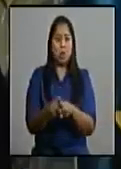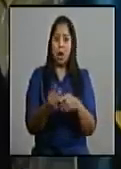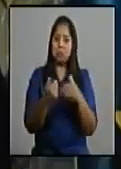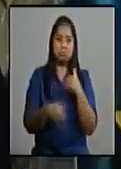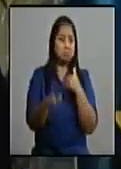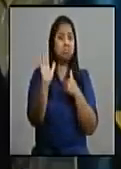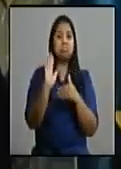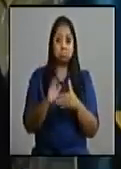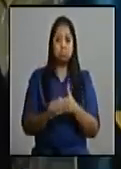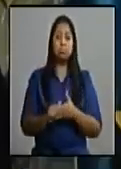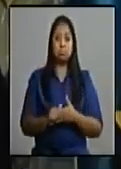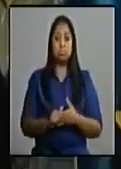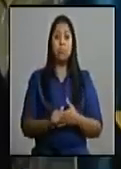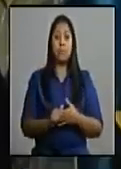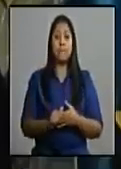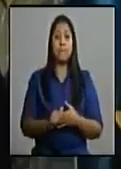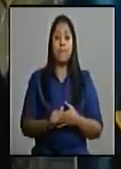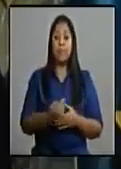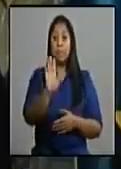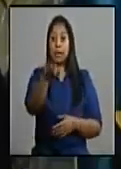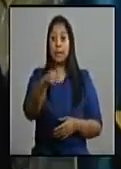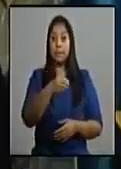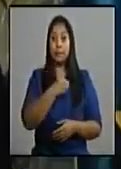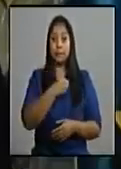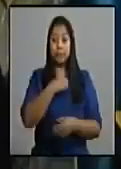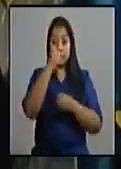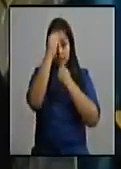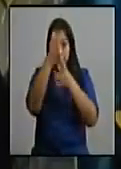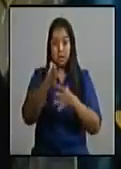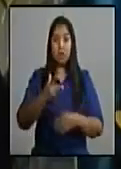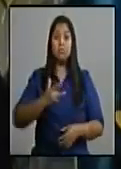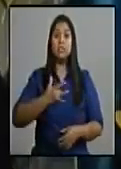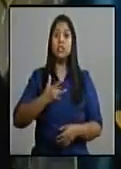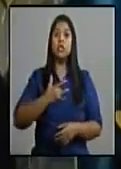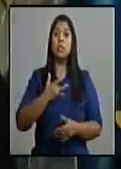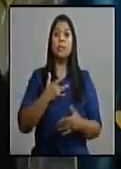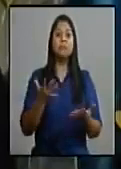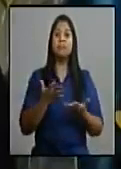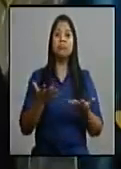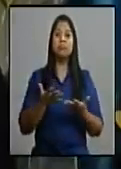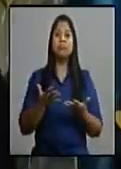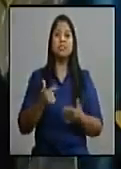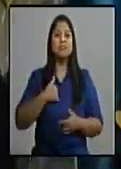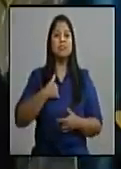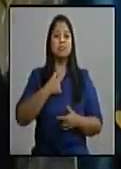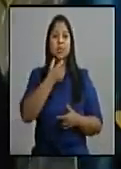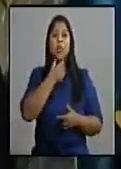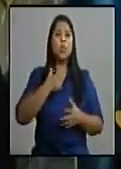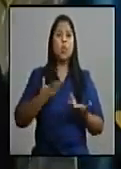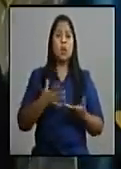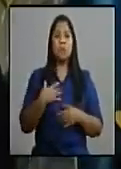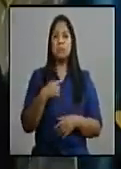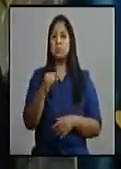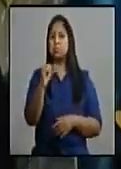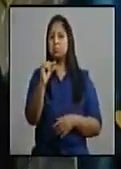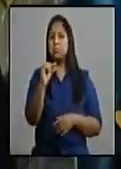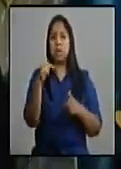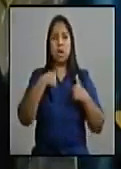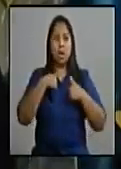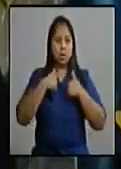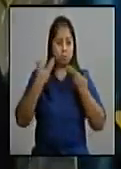exactamente el mismo. Quiero decirles que mis síntomas son muy leves hasta el